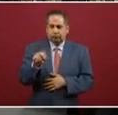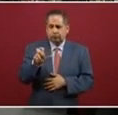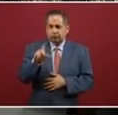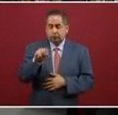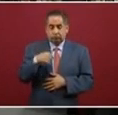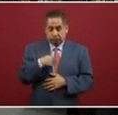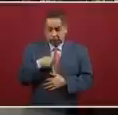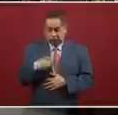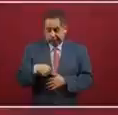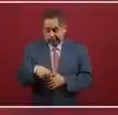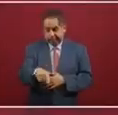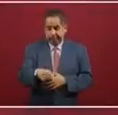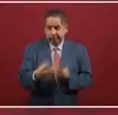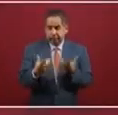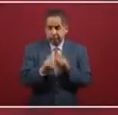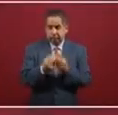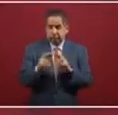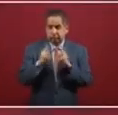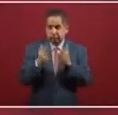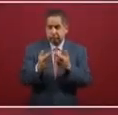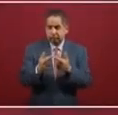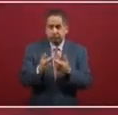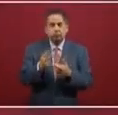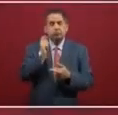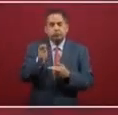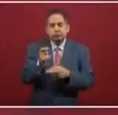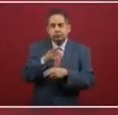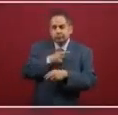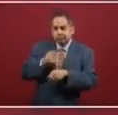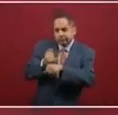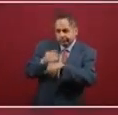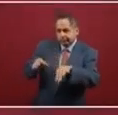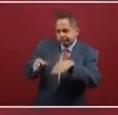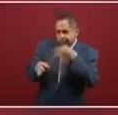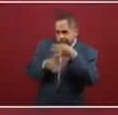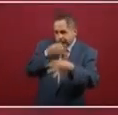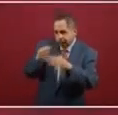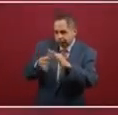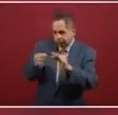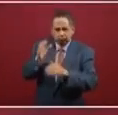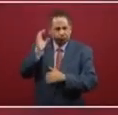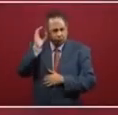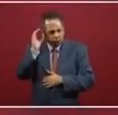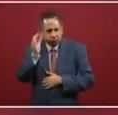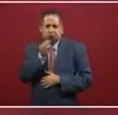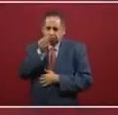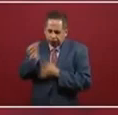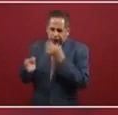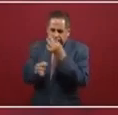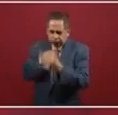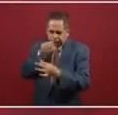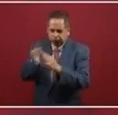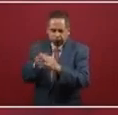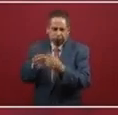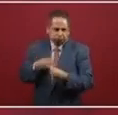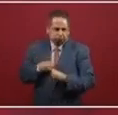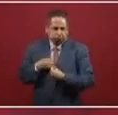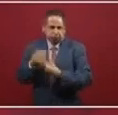él porque lo que hay que hacer es informar y escuchar. Y entonces